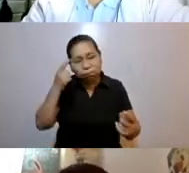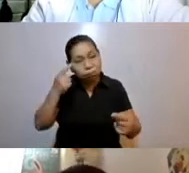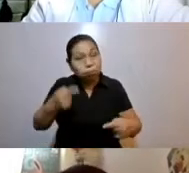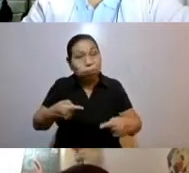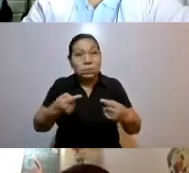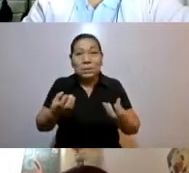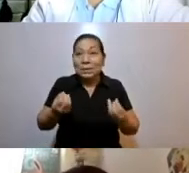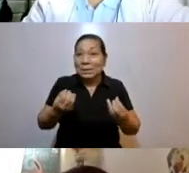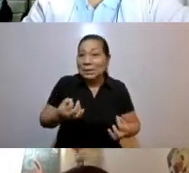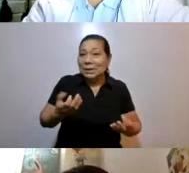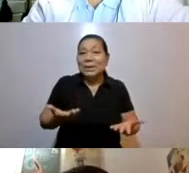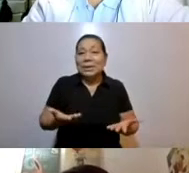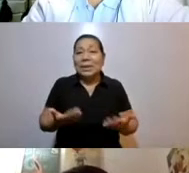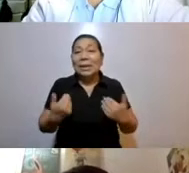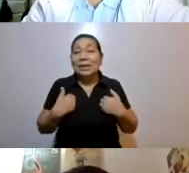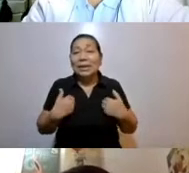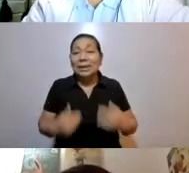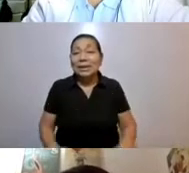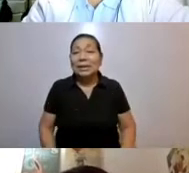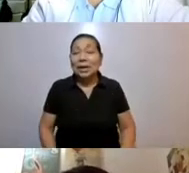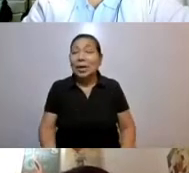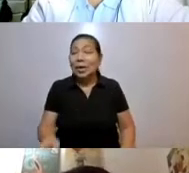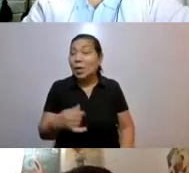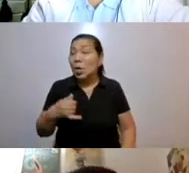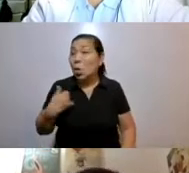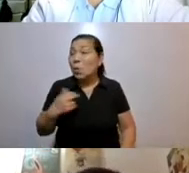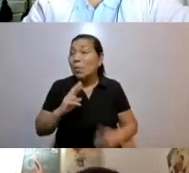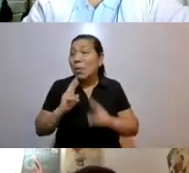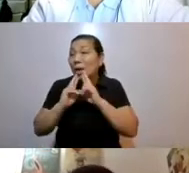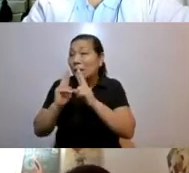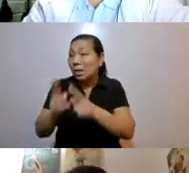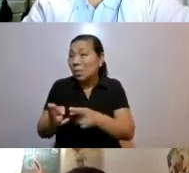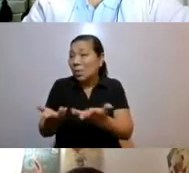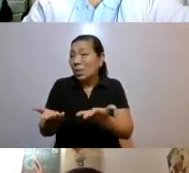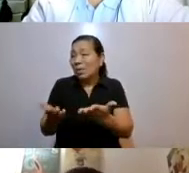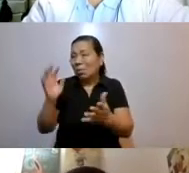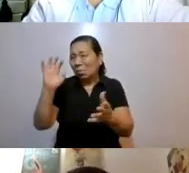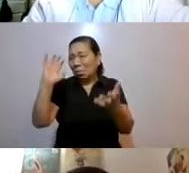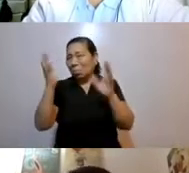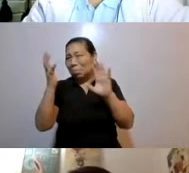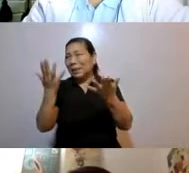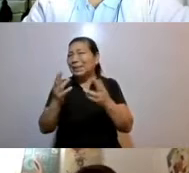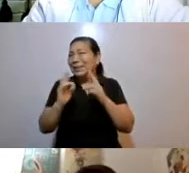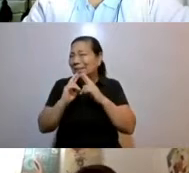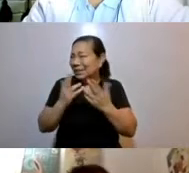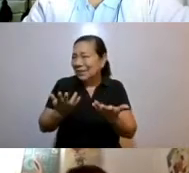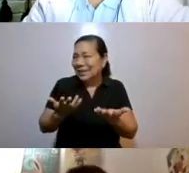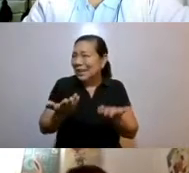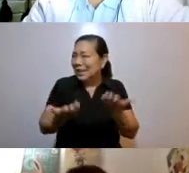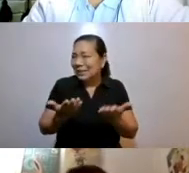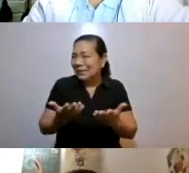un reto realmente el tener pacientes jóvenes. Las respuestas a veces son un poco más confusas, a